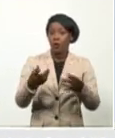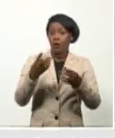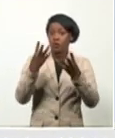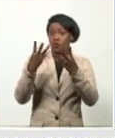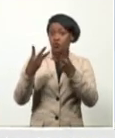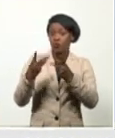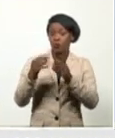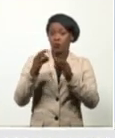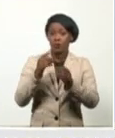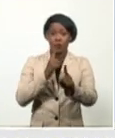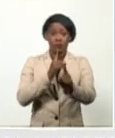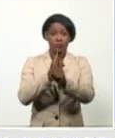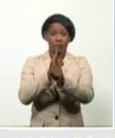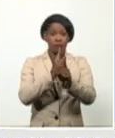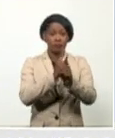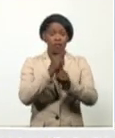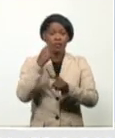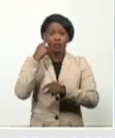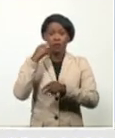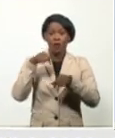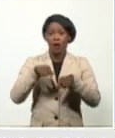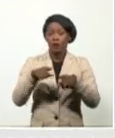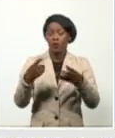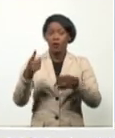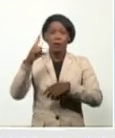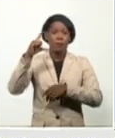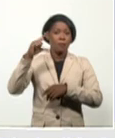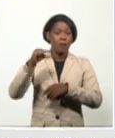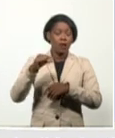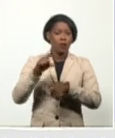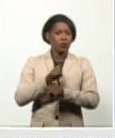contactos que se estudian, no porque